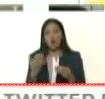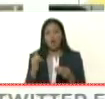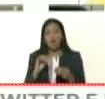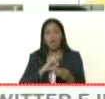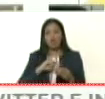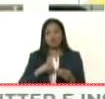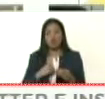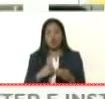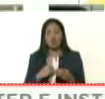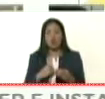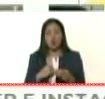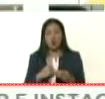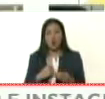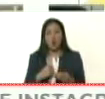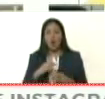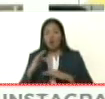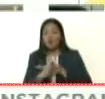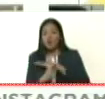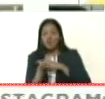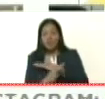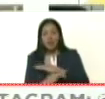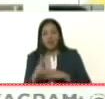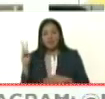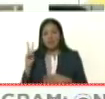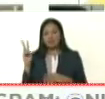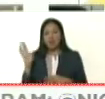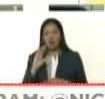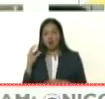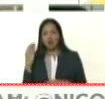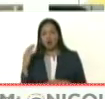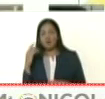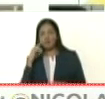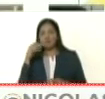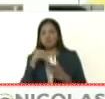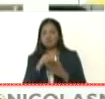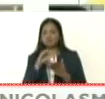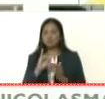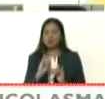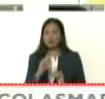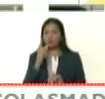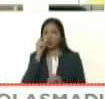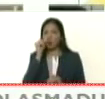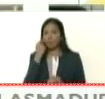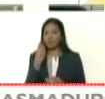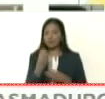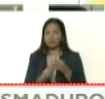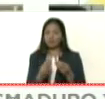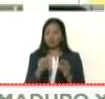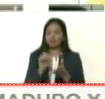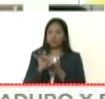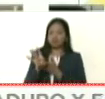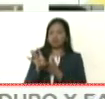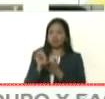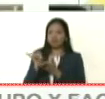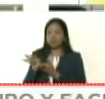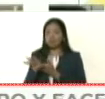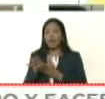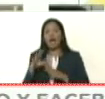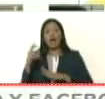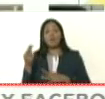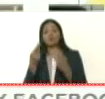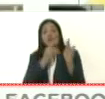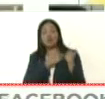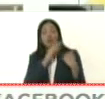Venezuela. De la noche a la mañana, Gaby Arellano y José Manuel Olivares son botados de su responsabilidad